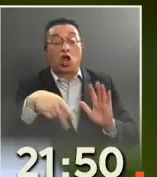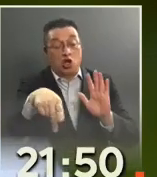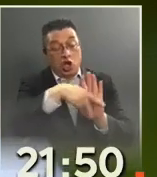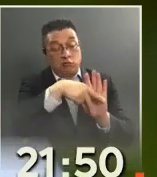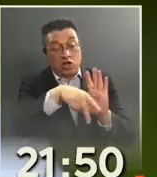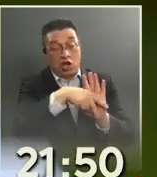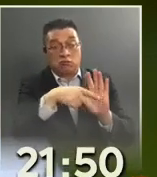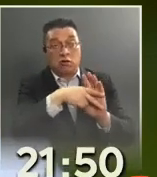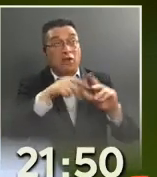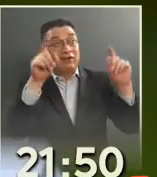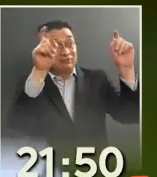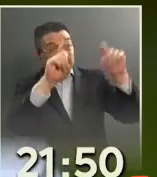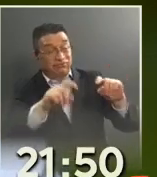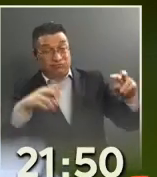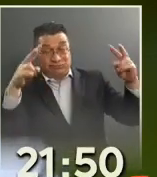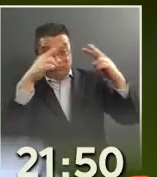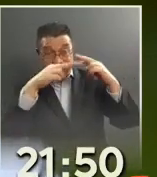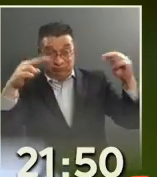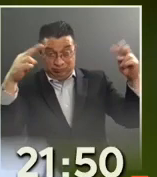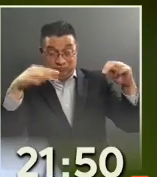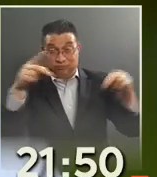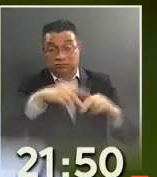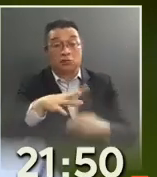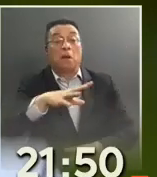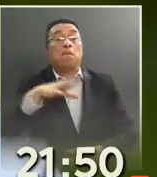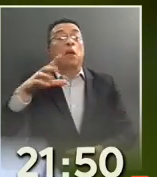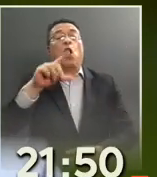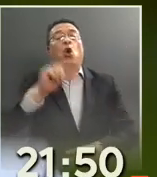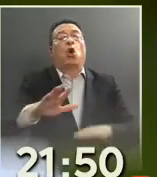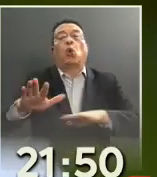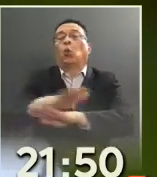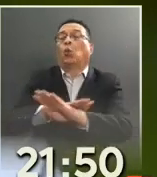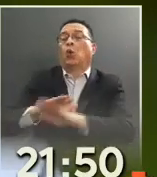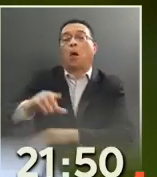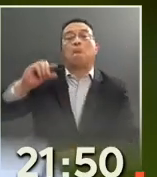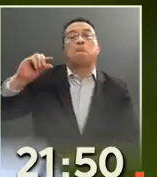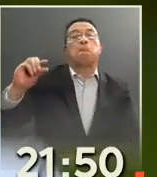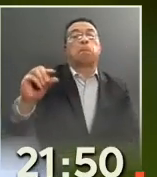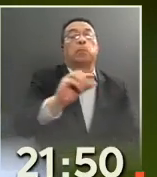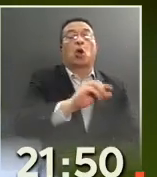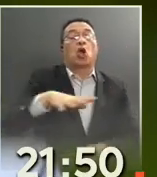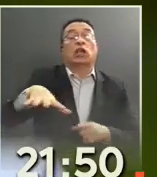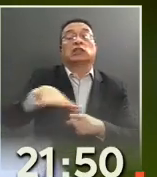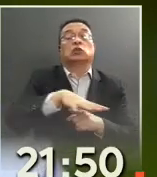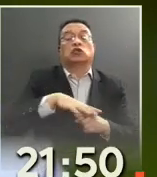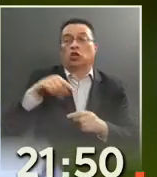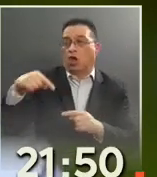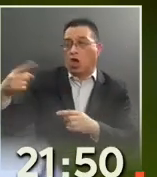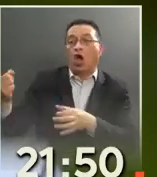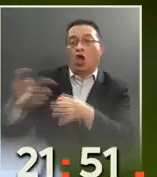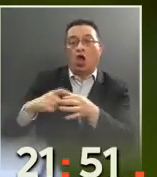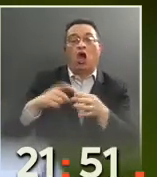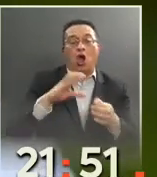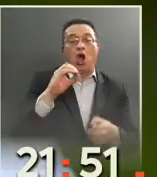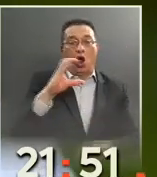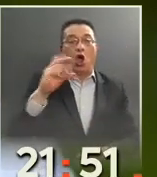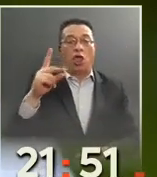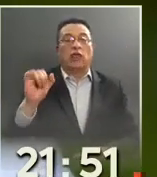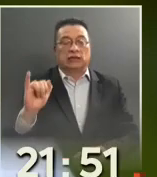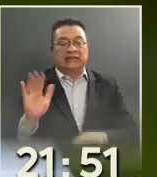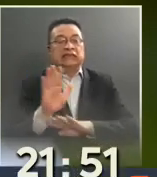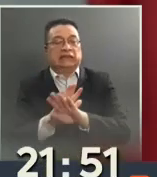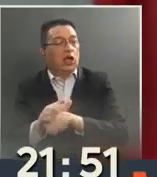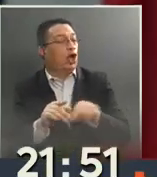campo electromagnético de los menos protectores en el contexto de los países que forman parte de la OCDE.